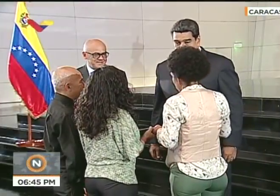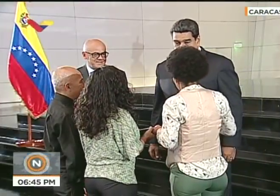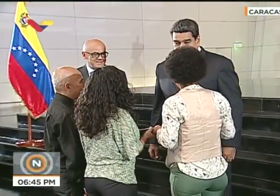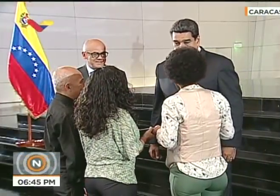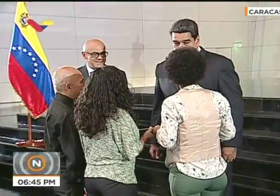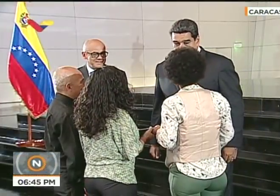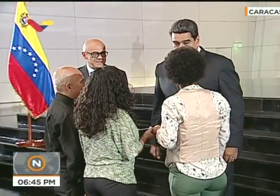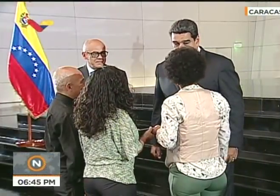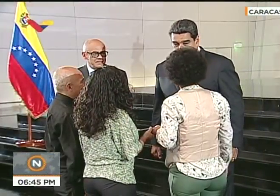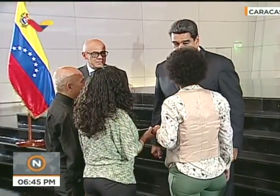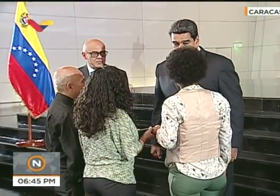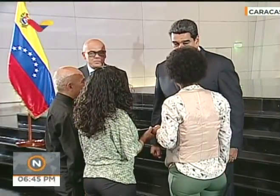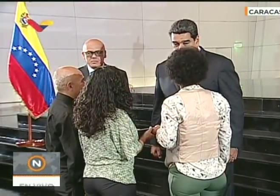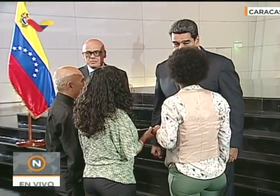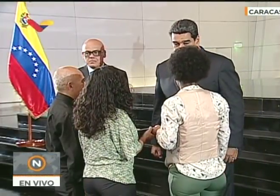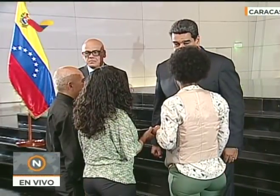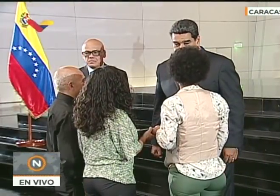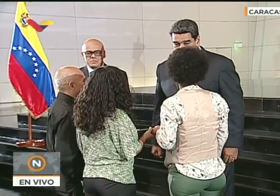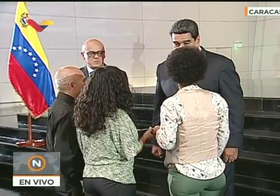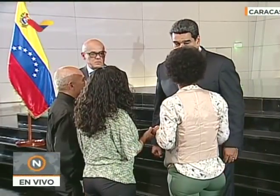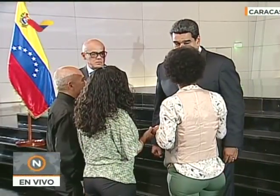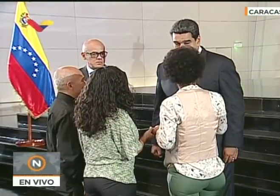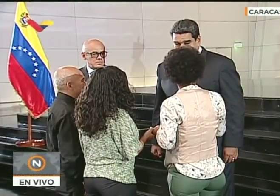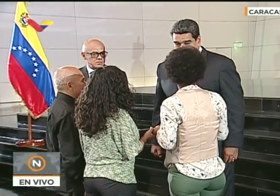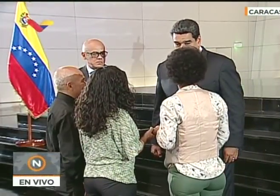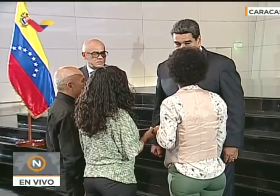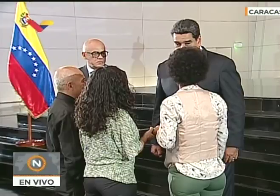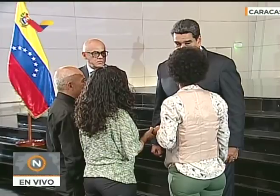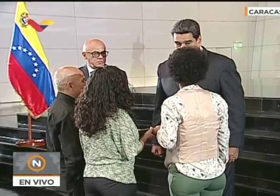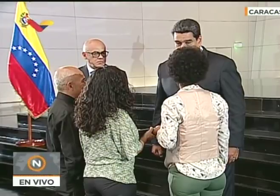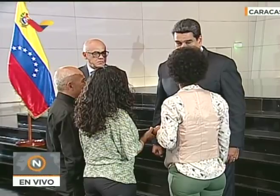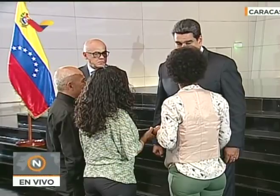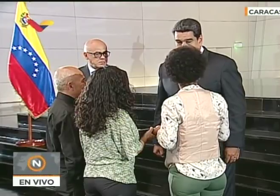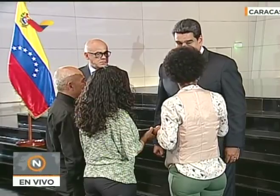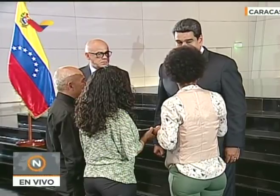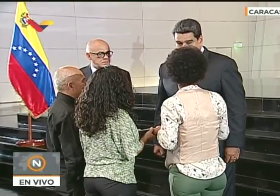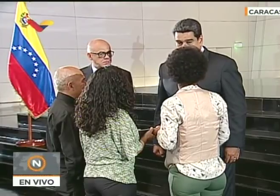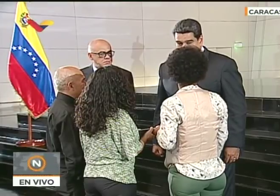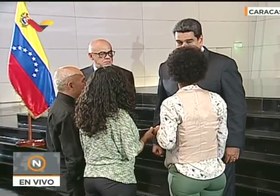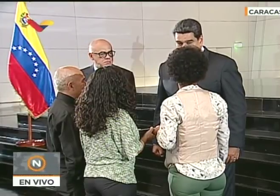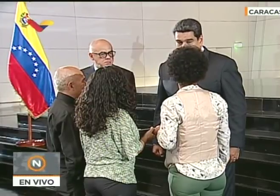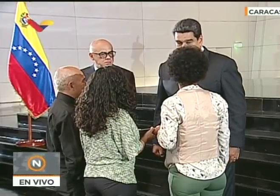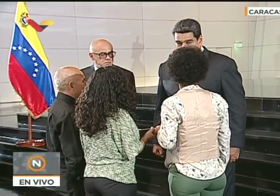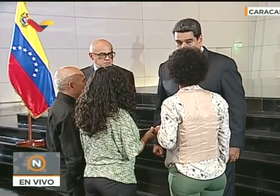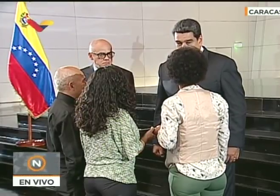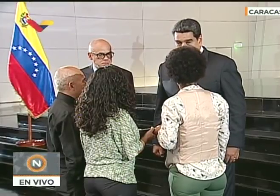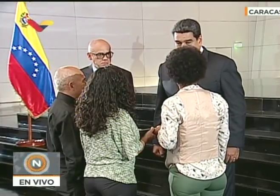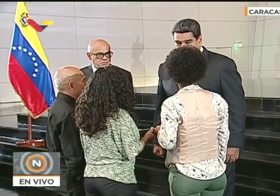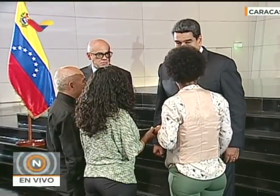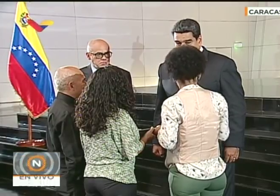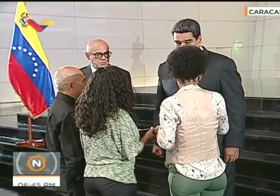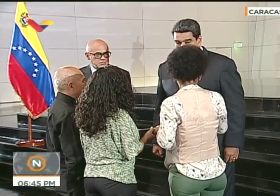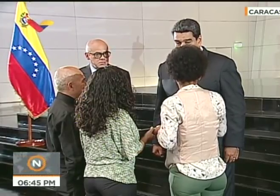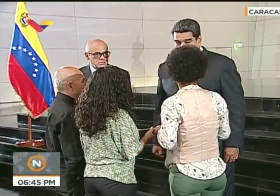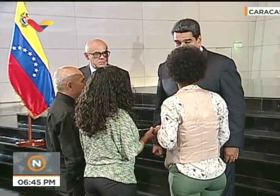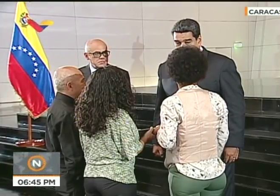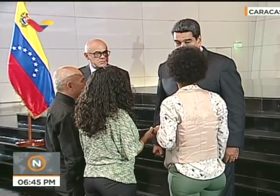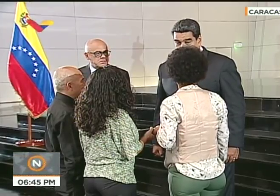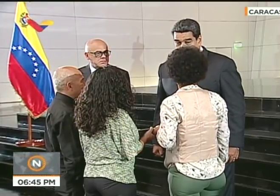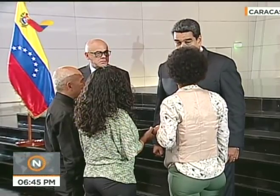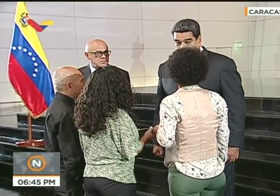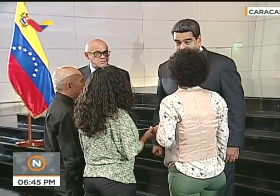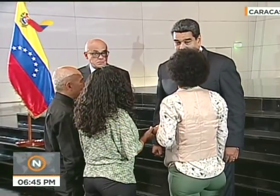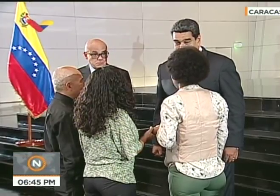fue impulsada por el líder eterno Hugo Chávez Frías. Más de 176 trabajos audiovisuales, escritos